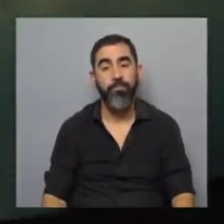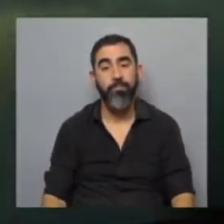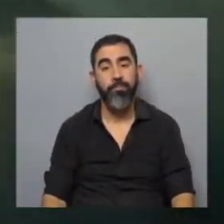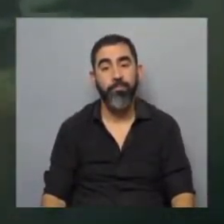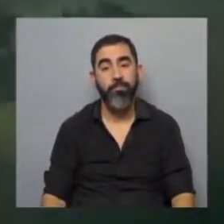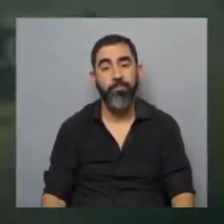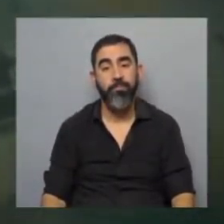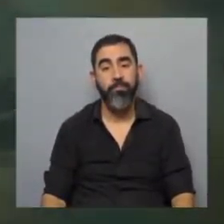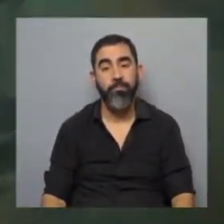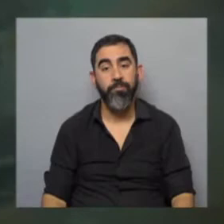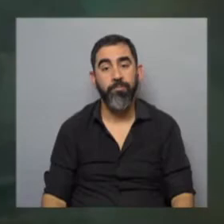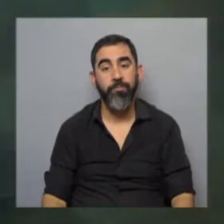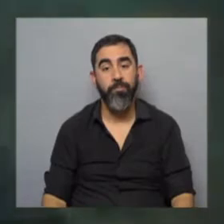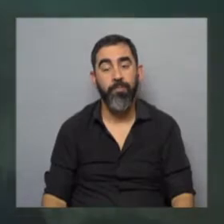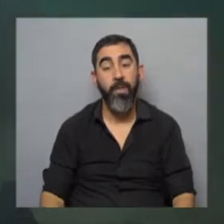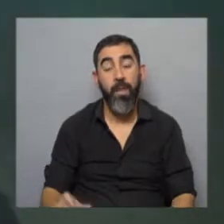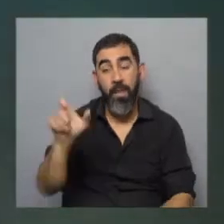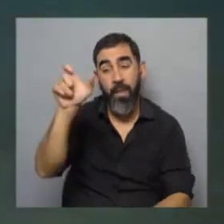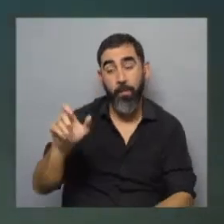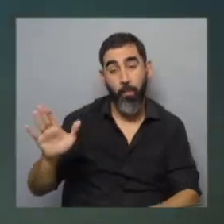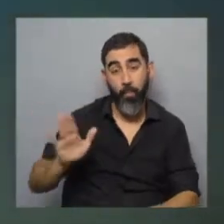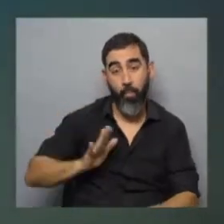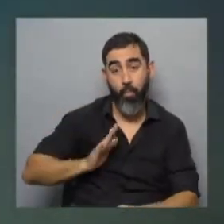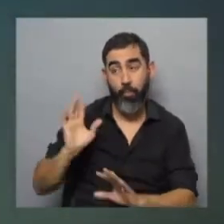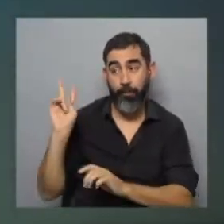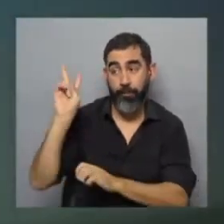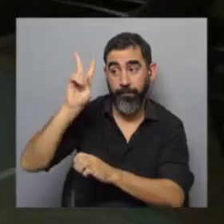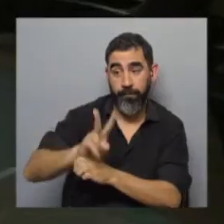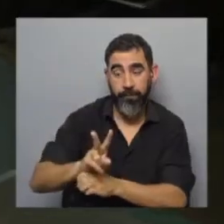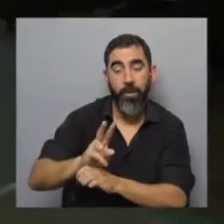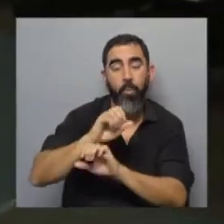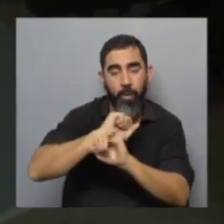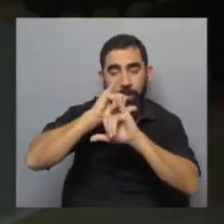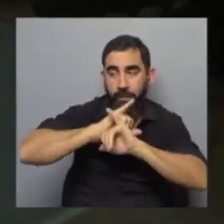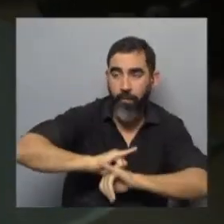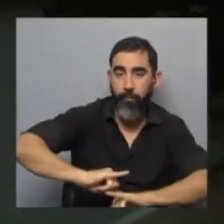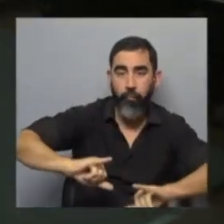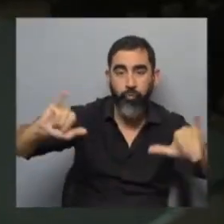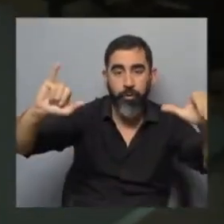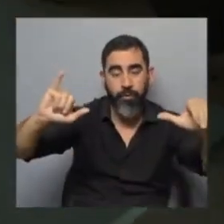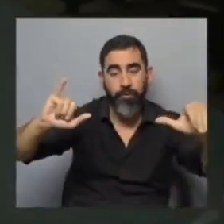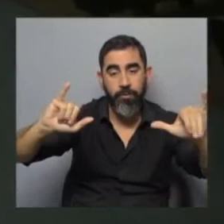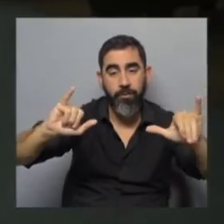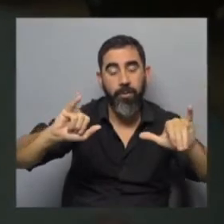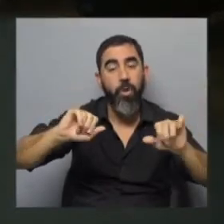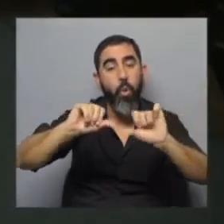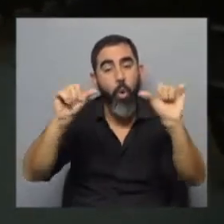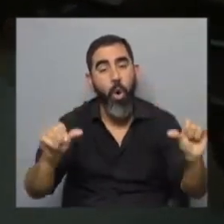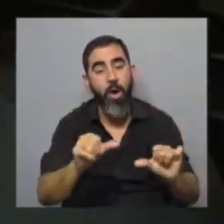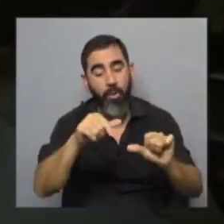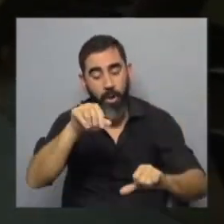La presencia de Milagros Vargas nos permitió difundir más entre los realizadores